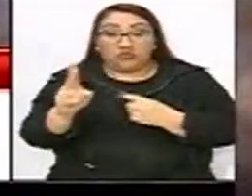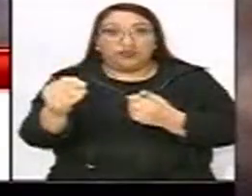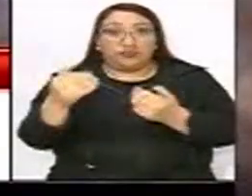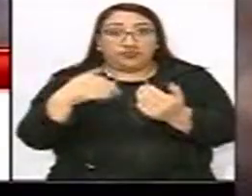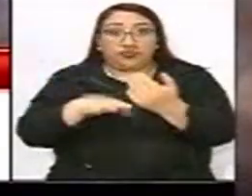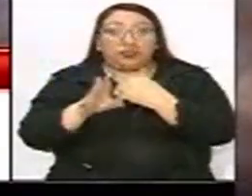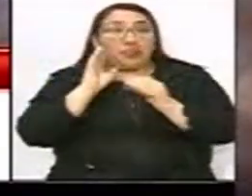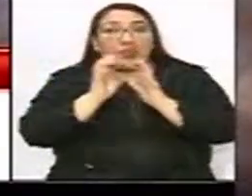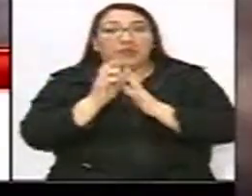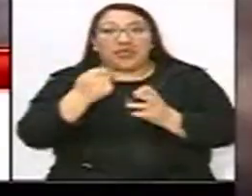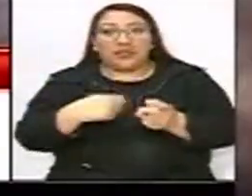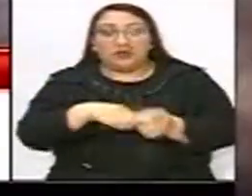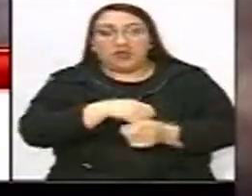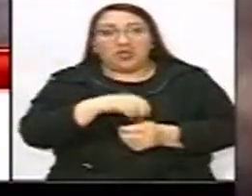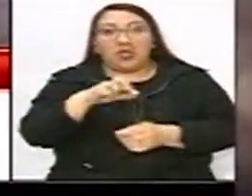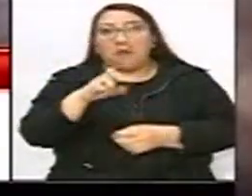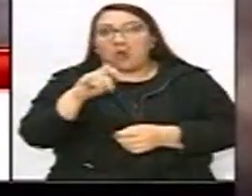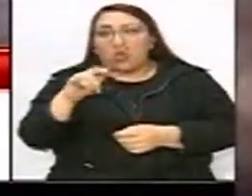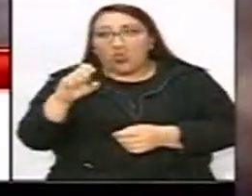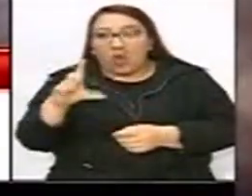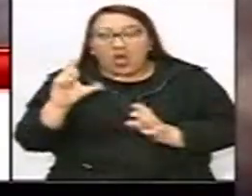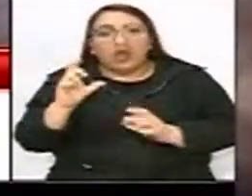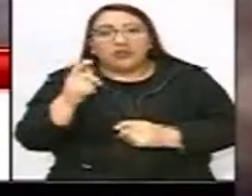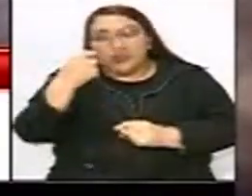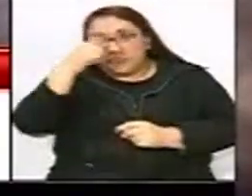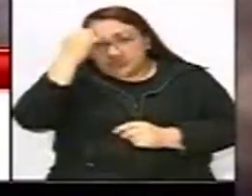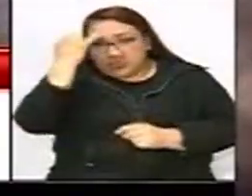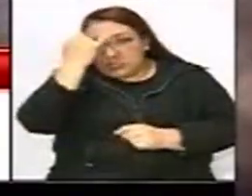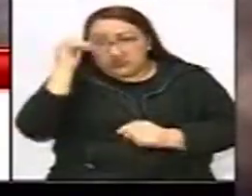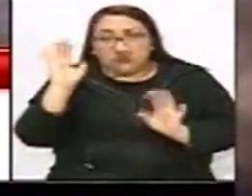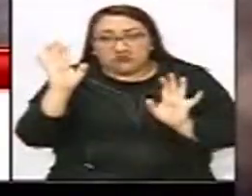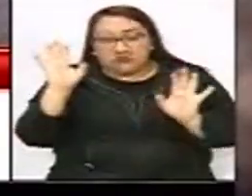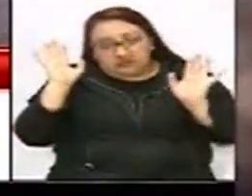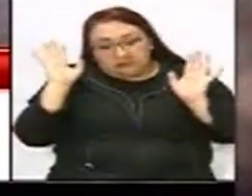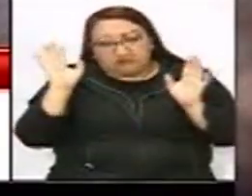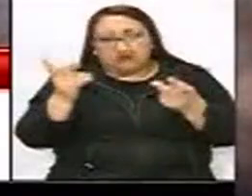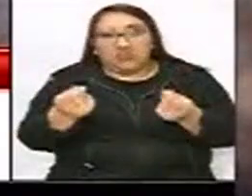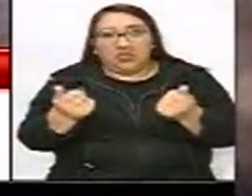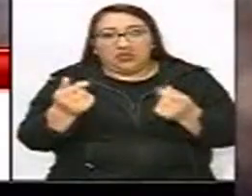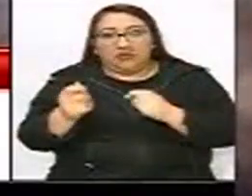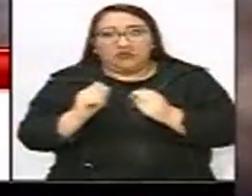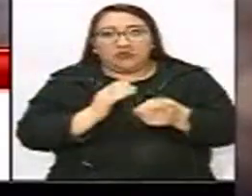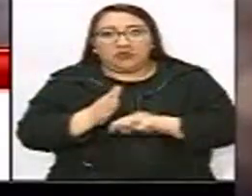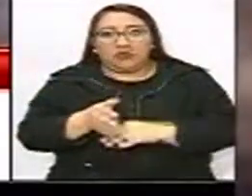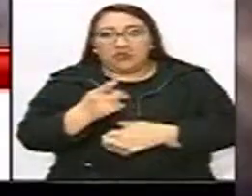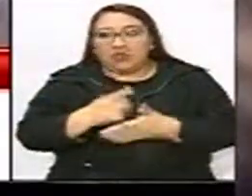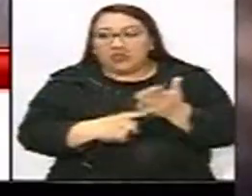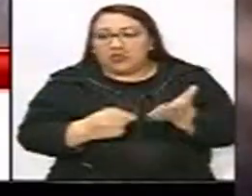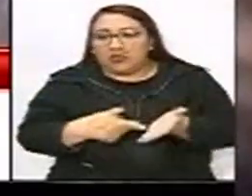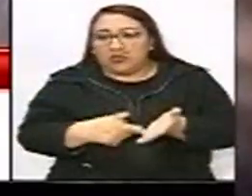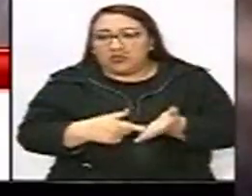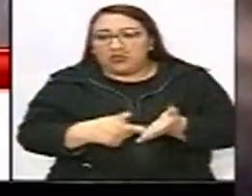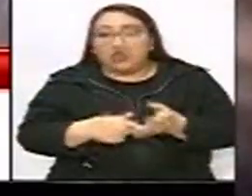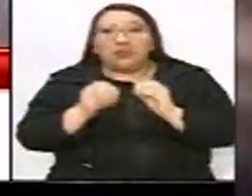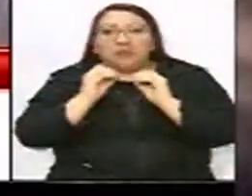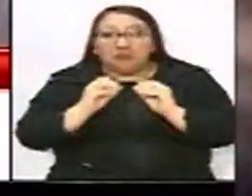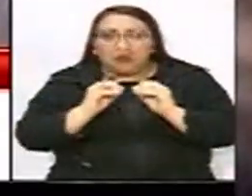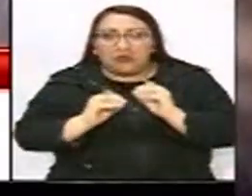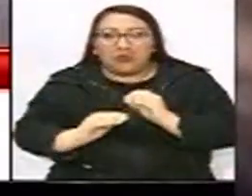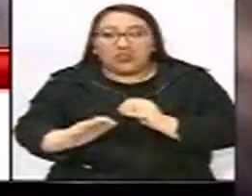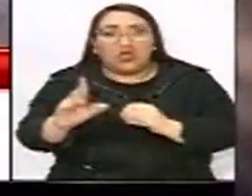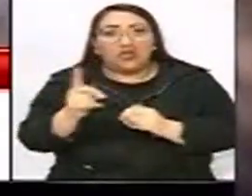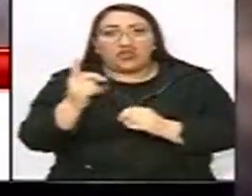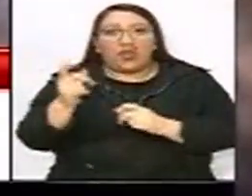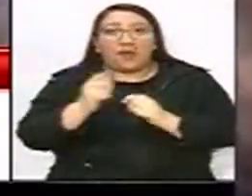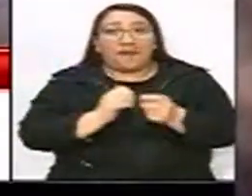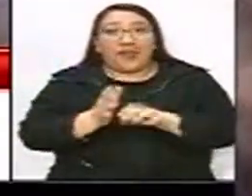en España, en Portugal y en Italia, por ejemplo, la plata del peaje sirve para mantener no